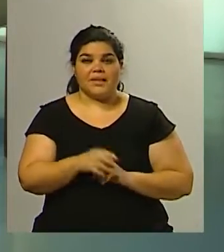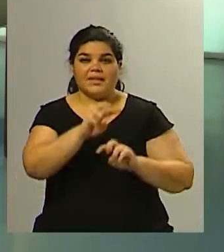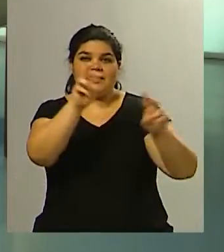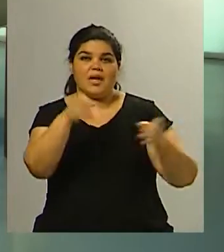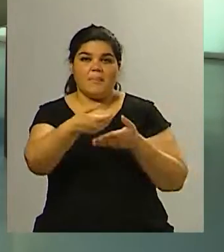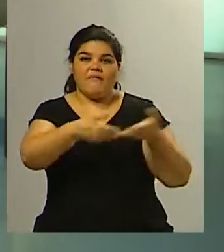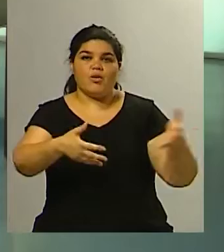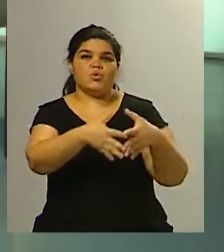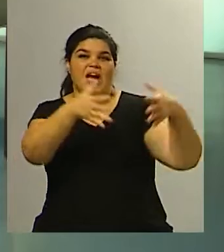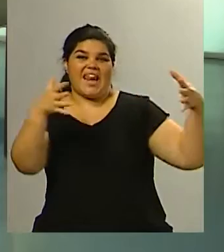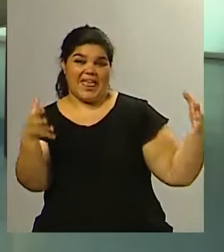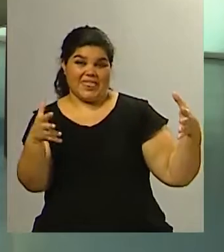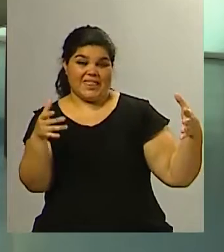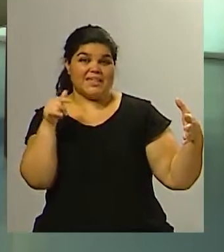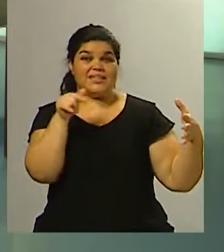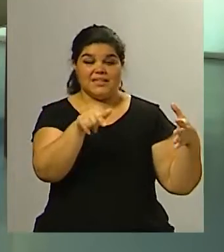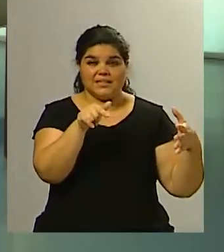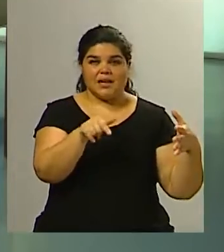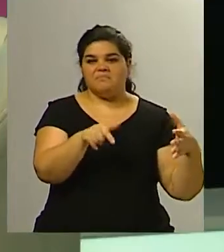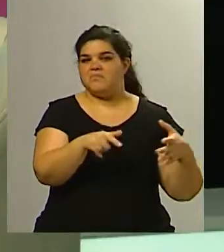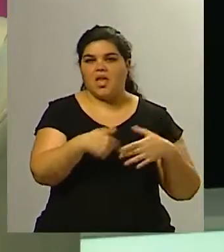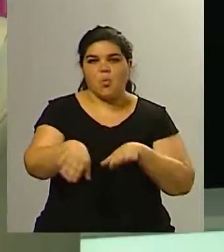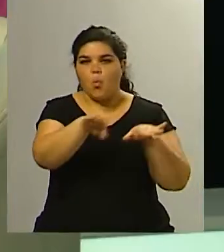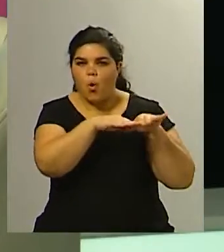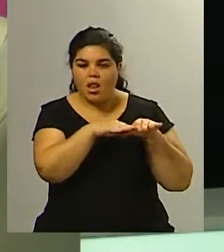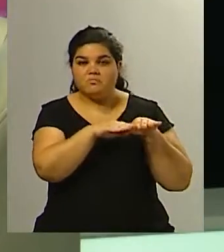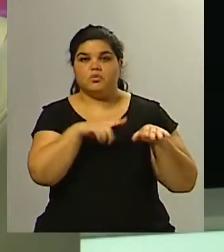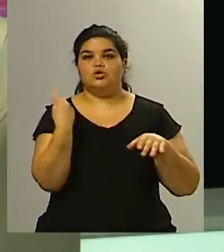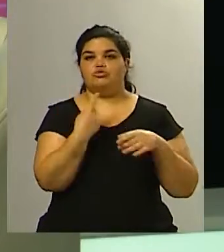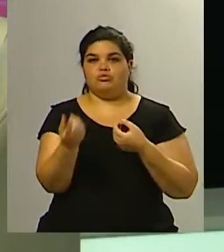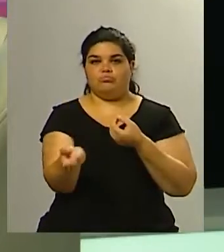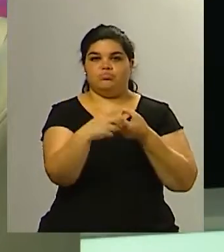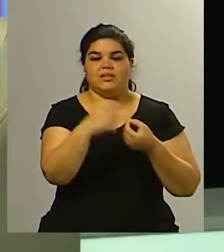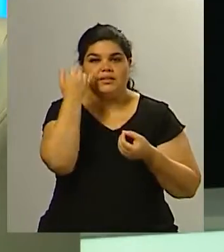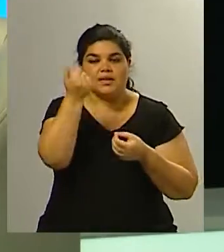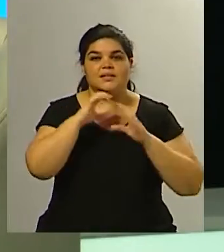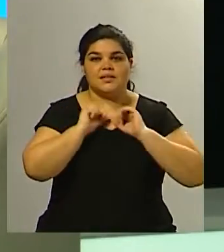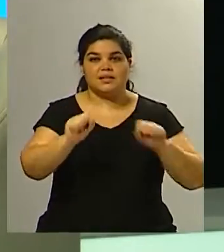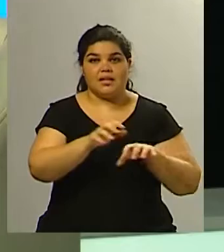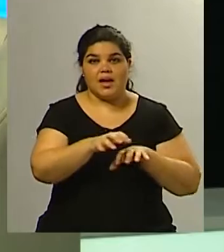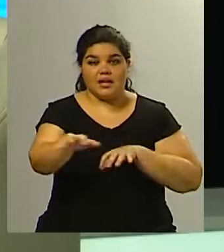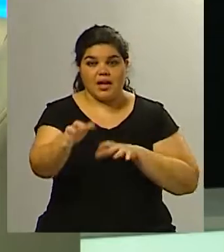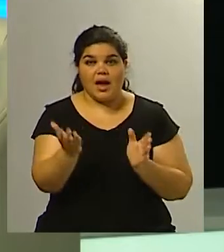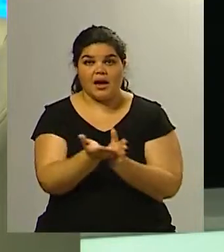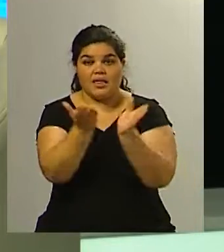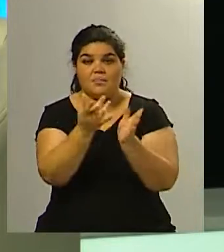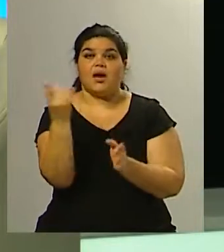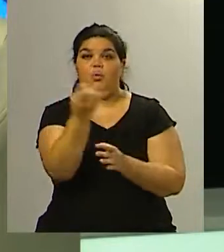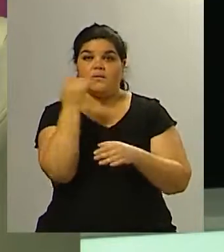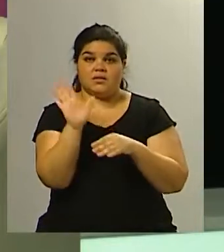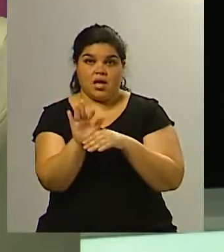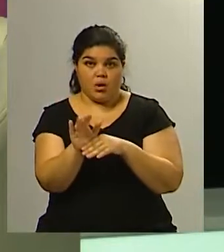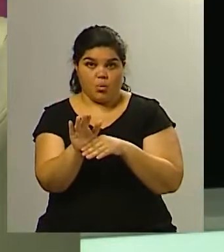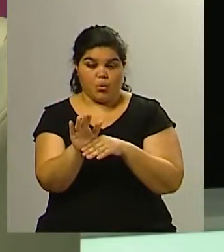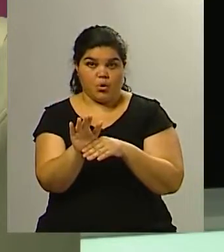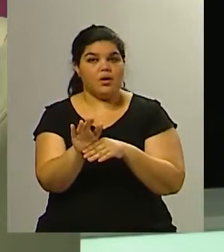evaluaciones macro o estandarizadas, adherimos desde Secretaría Académica de la UNCUYO